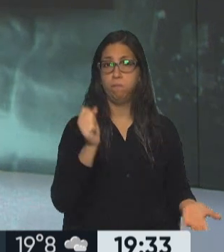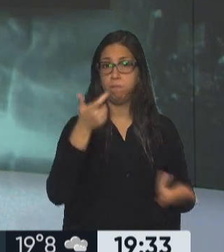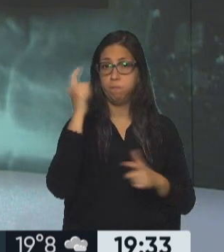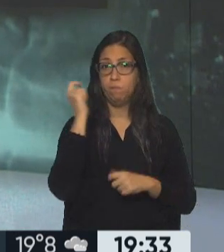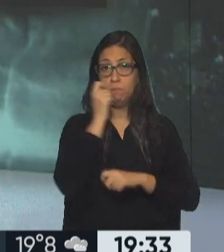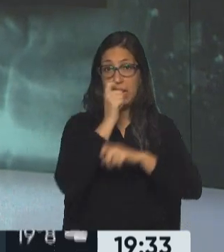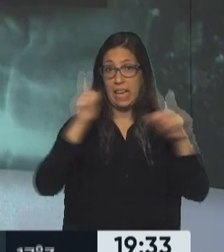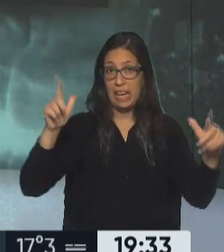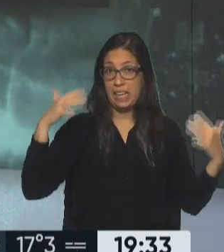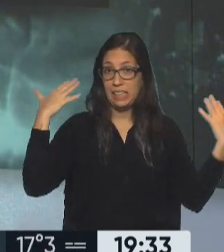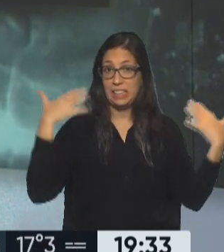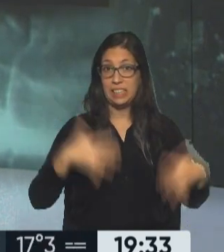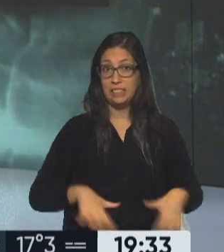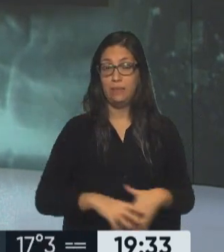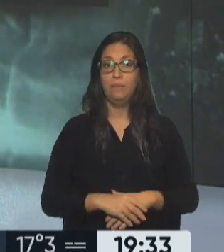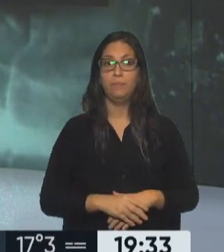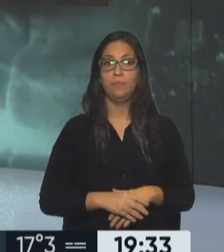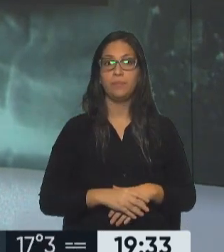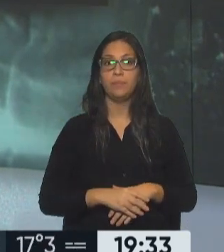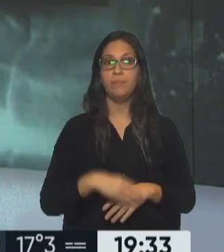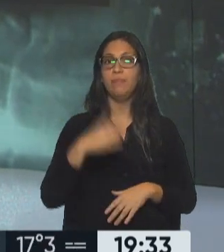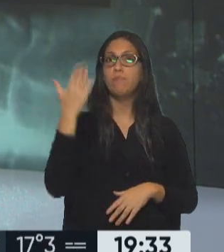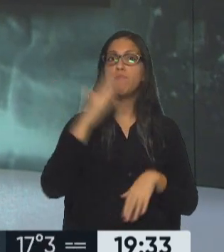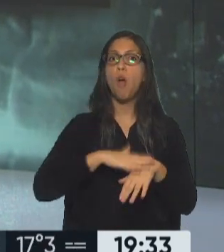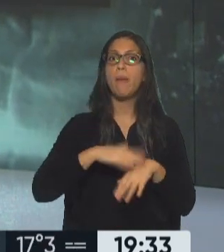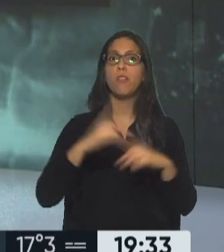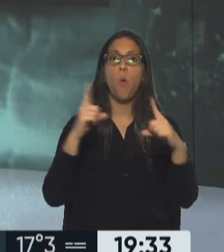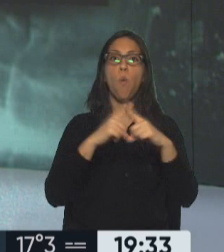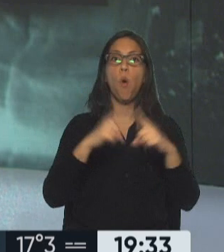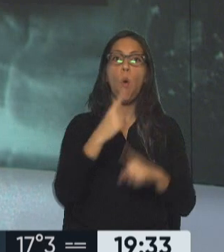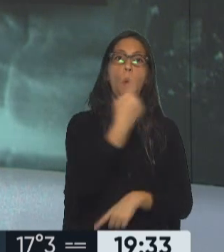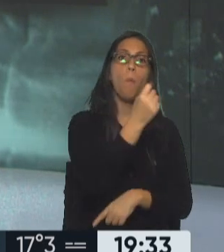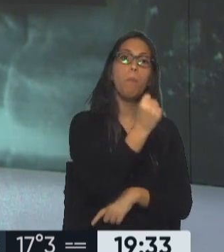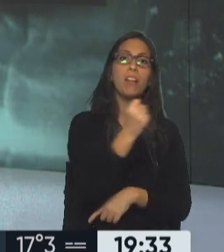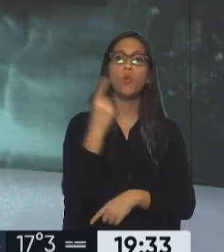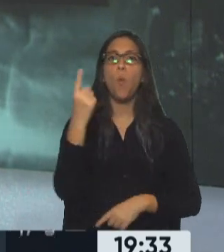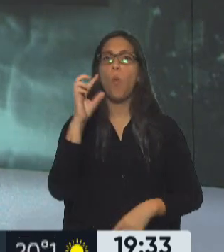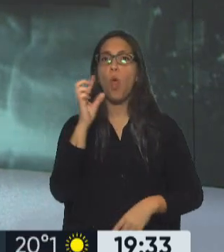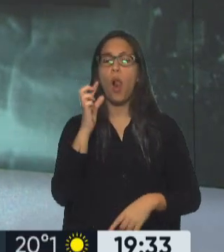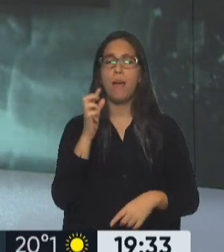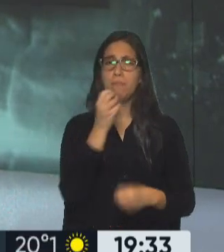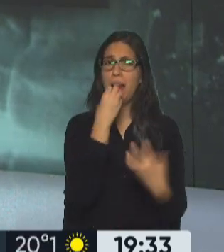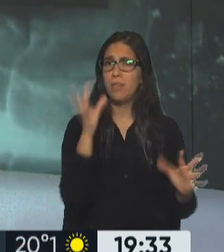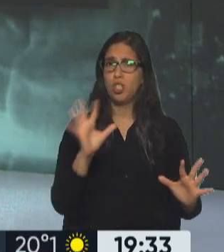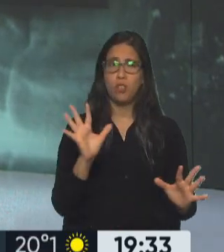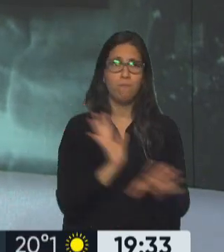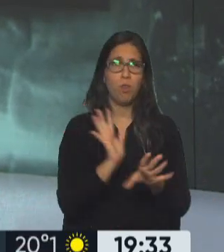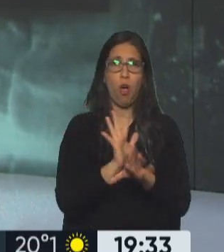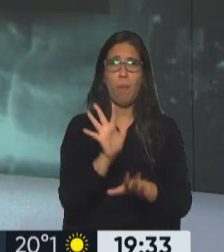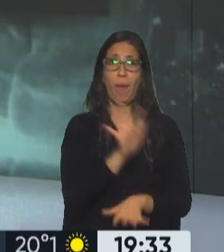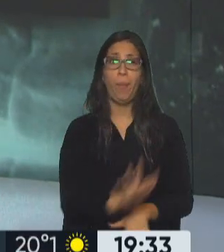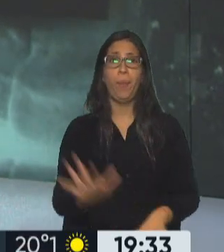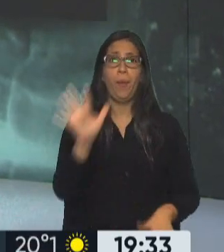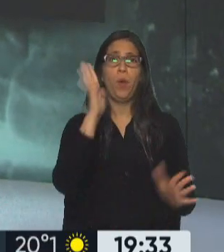por supuesto, en la paridad del 1 a 1. Era maravilloso, era un espejismo. Dejaron media